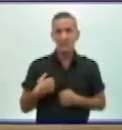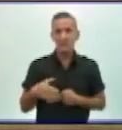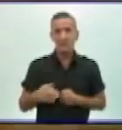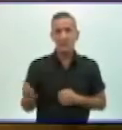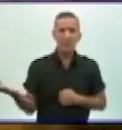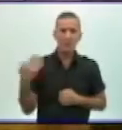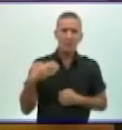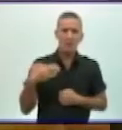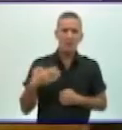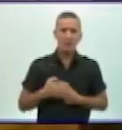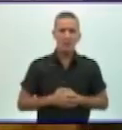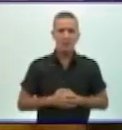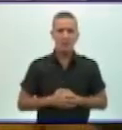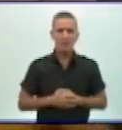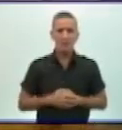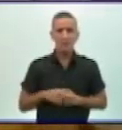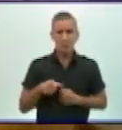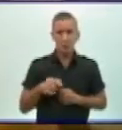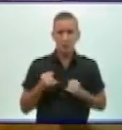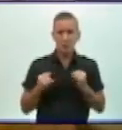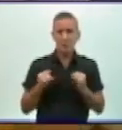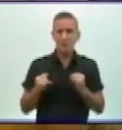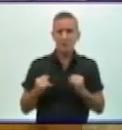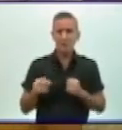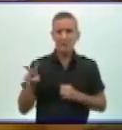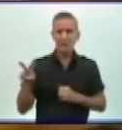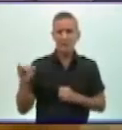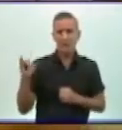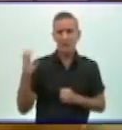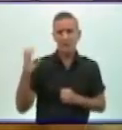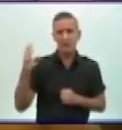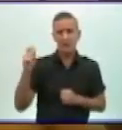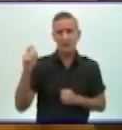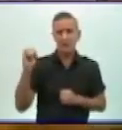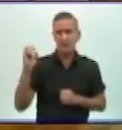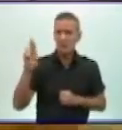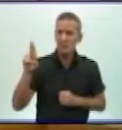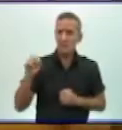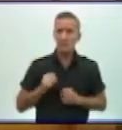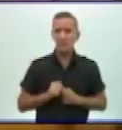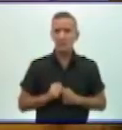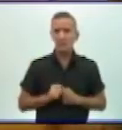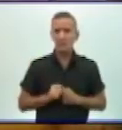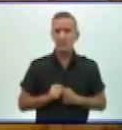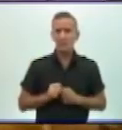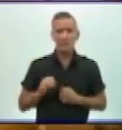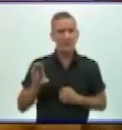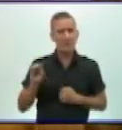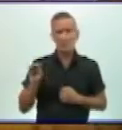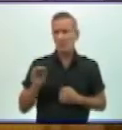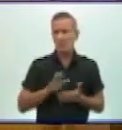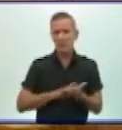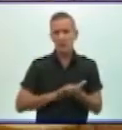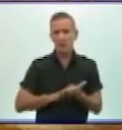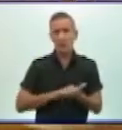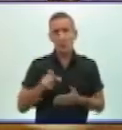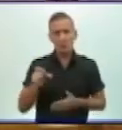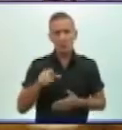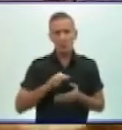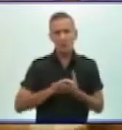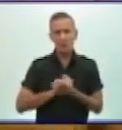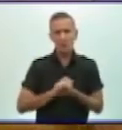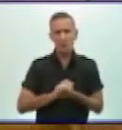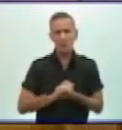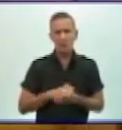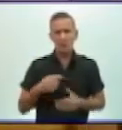tarde. ¿Tú le diste mi regalo a Víctor? Sí, completo. ¿Y qué te dijo? No, ahora mismo no me dijo nada. Nada. Ustedes son muy amigos. Estoy segura